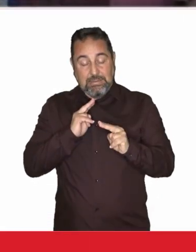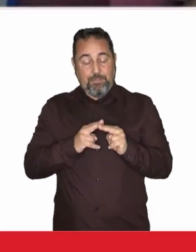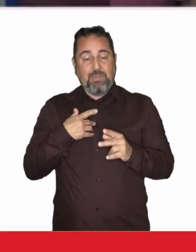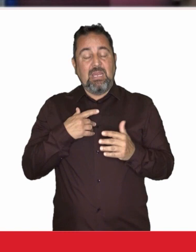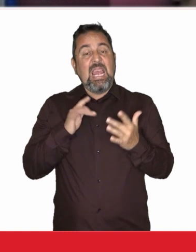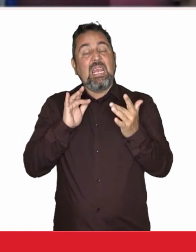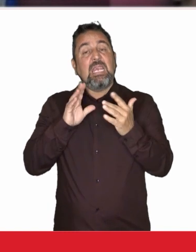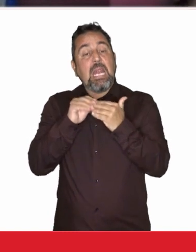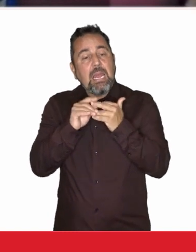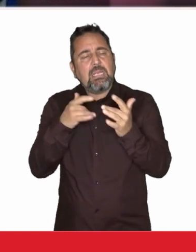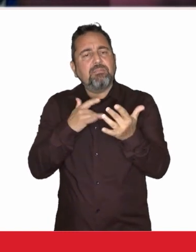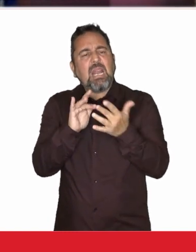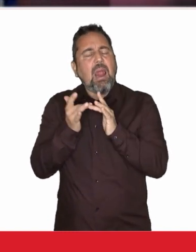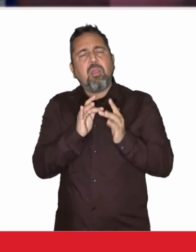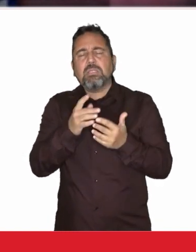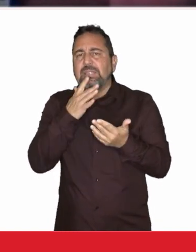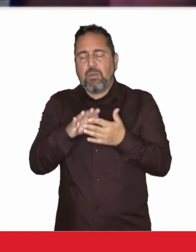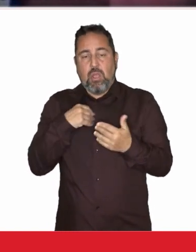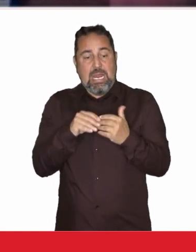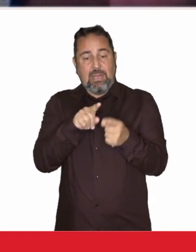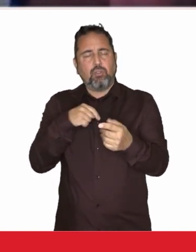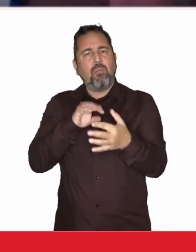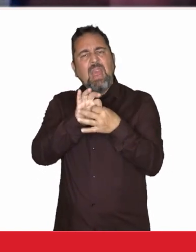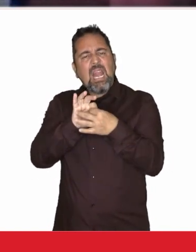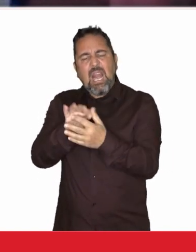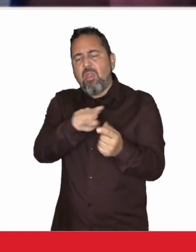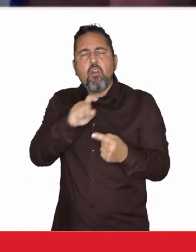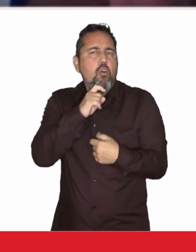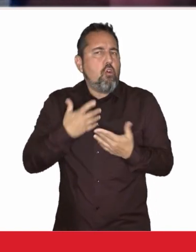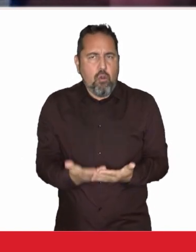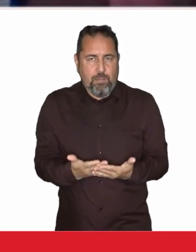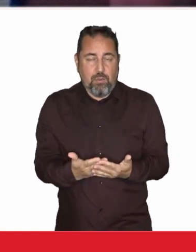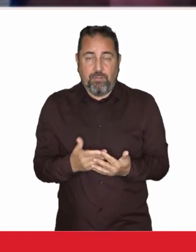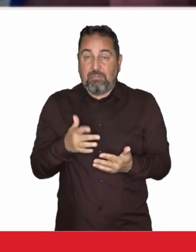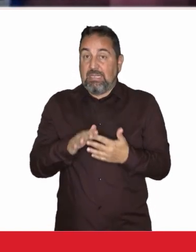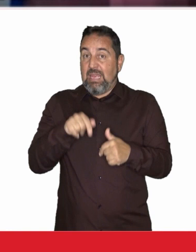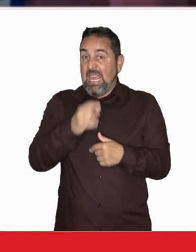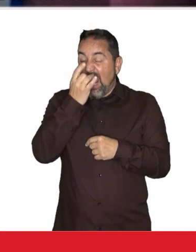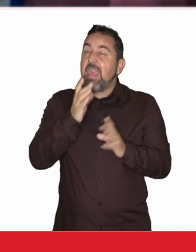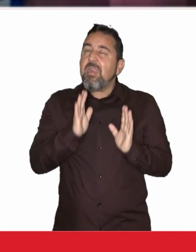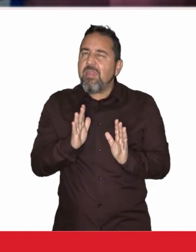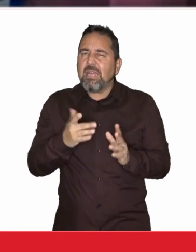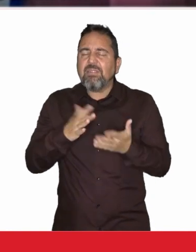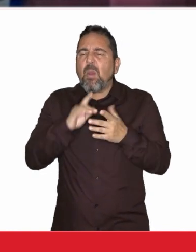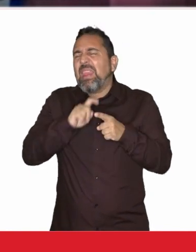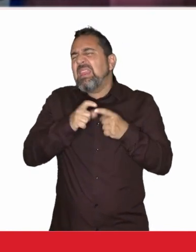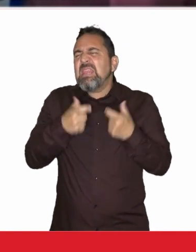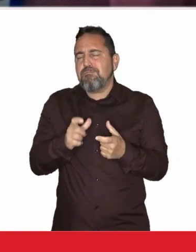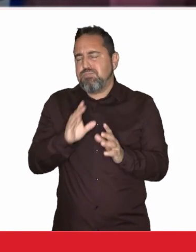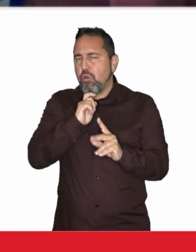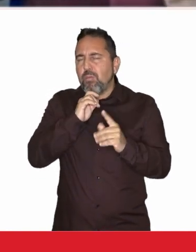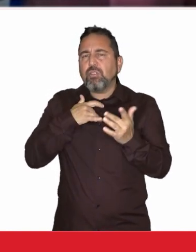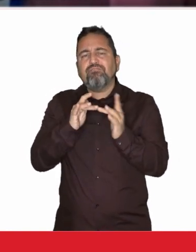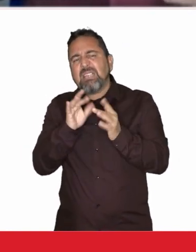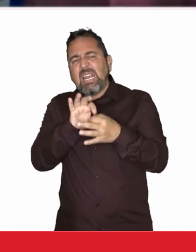Las relaciones de clientes es cómo me relaciono con mis clientes. Y aquí la idea es el tipo de relación o